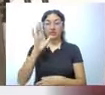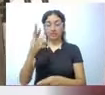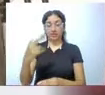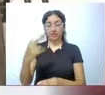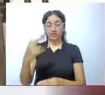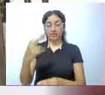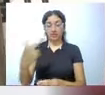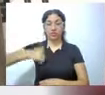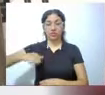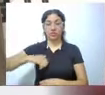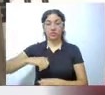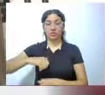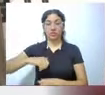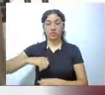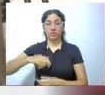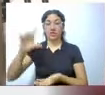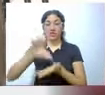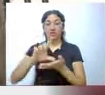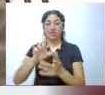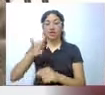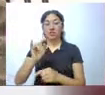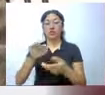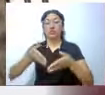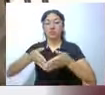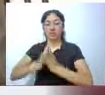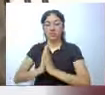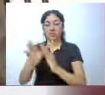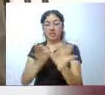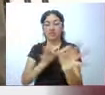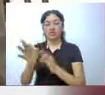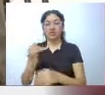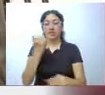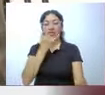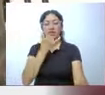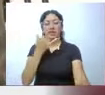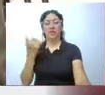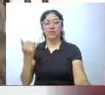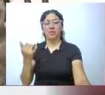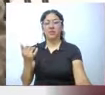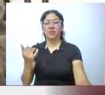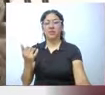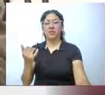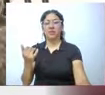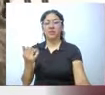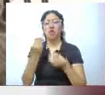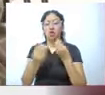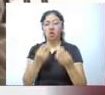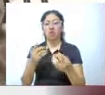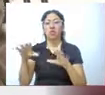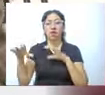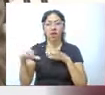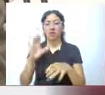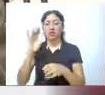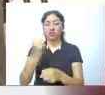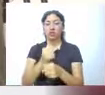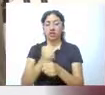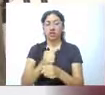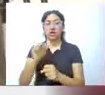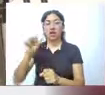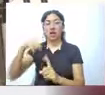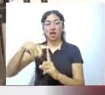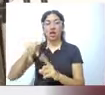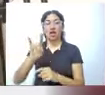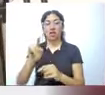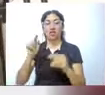municipalidad de Lima en el atu que pidan explicaciones Qué es lo que está sucediendo y Qué acciones tiene que va a ser tomar el dato para evitar